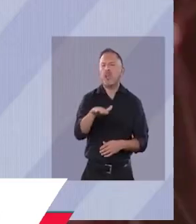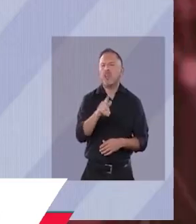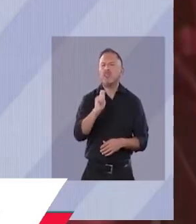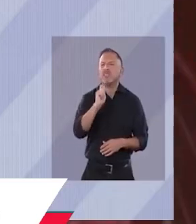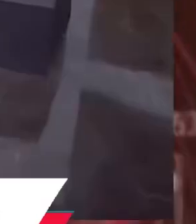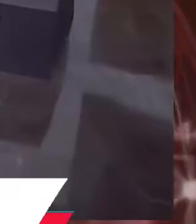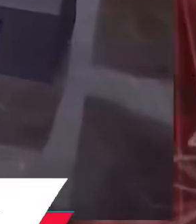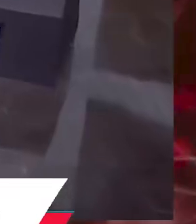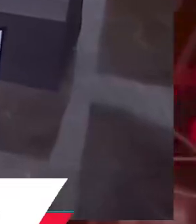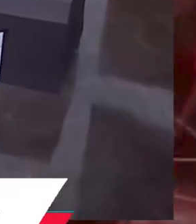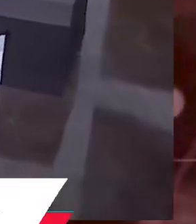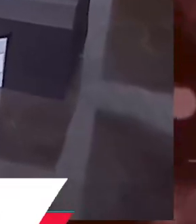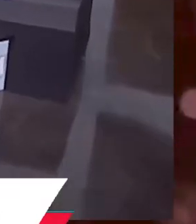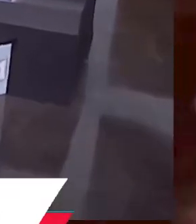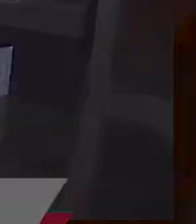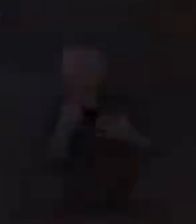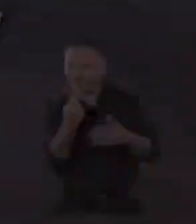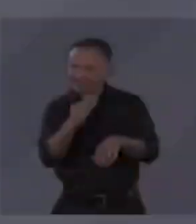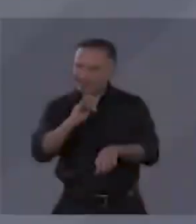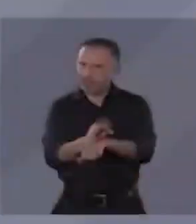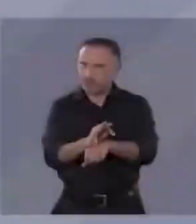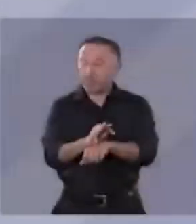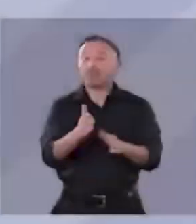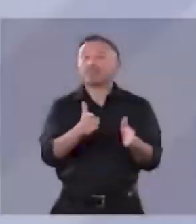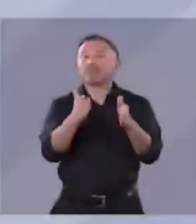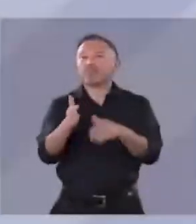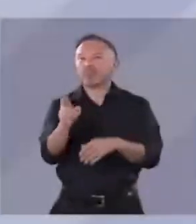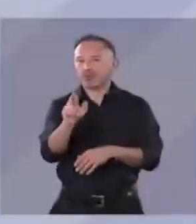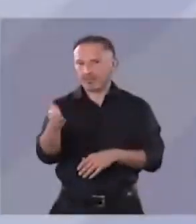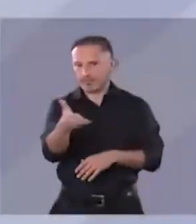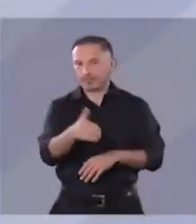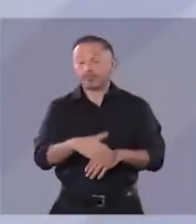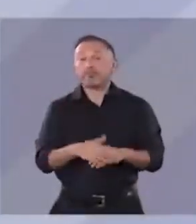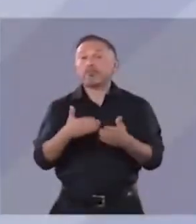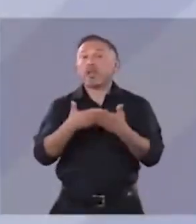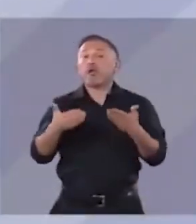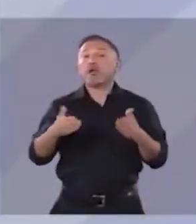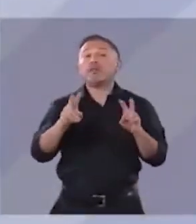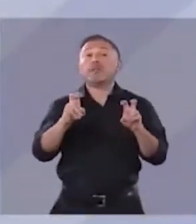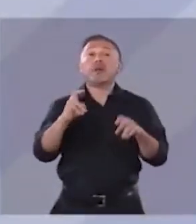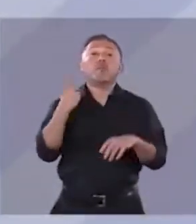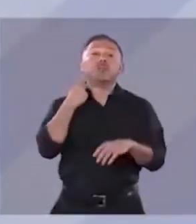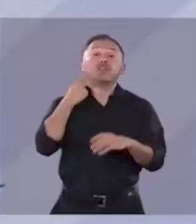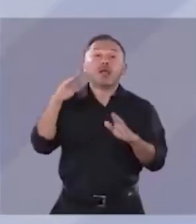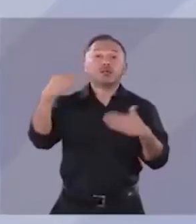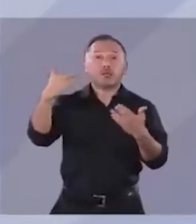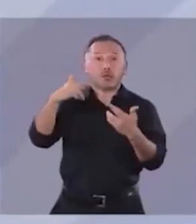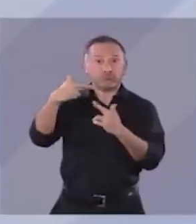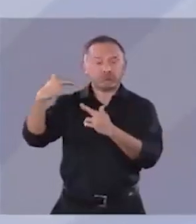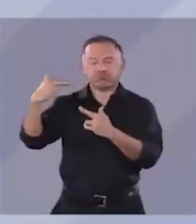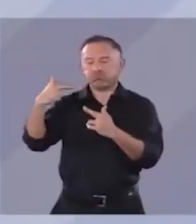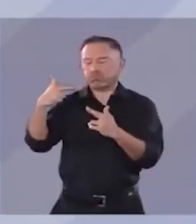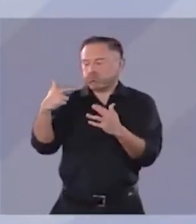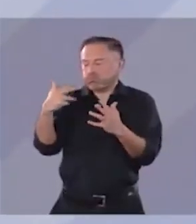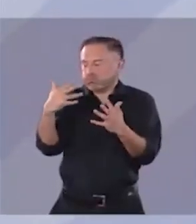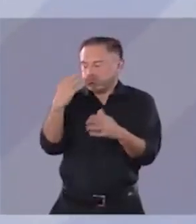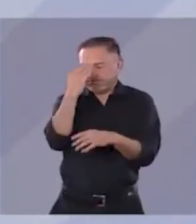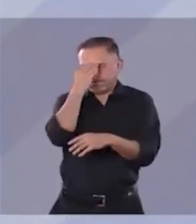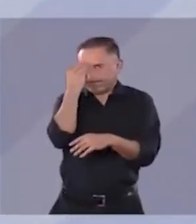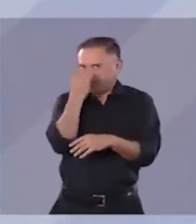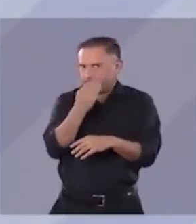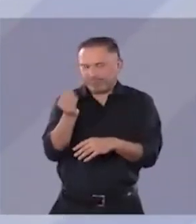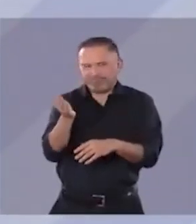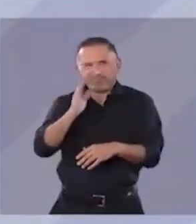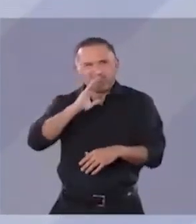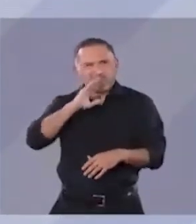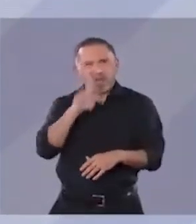presidente López Obrador. Vamos a ver. Hoy la política exterior es un desastre. Con el gobierno autoritario